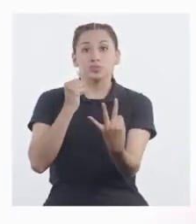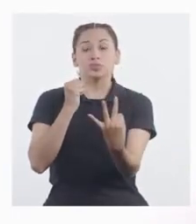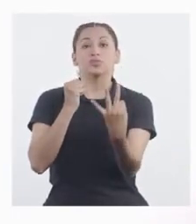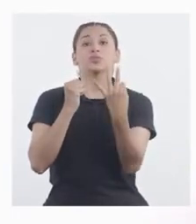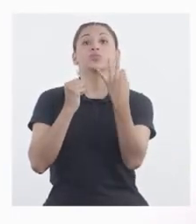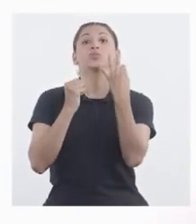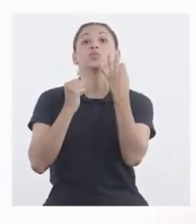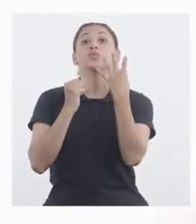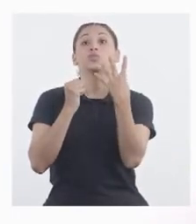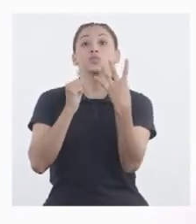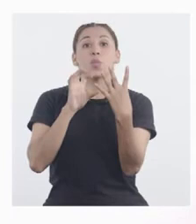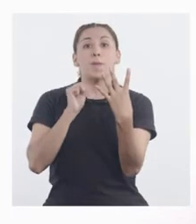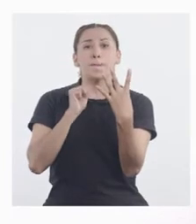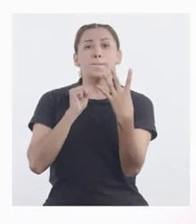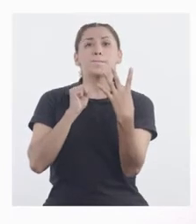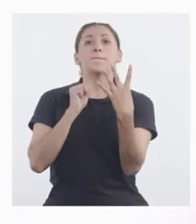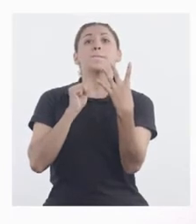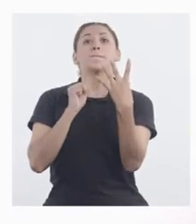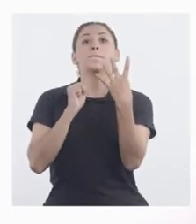Retenemos el aire.